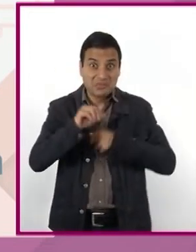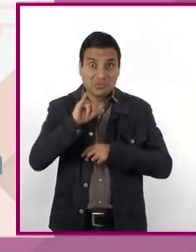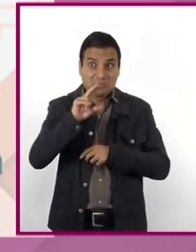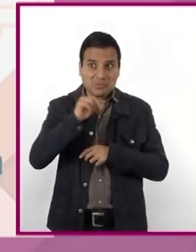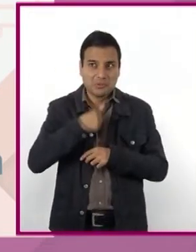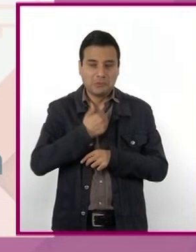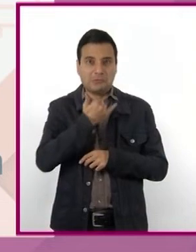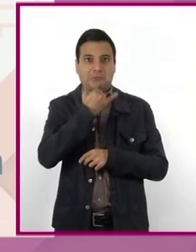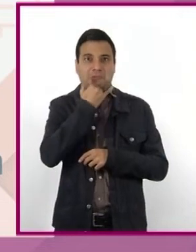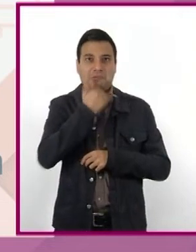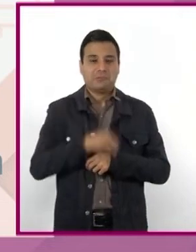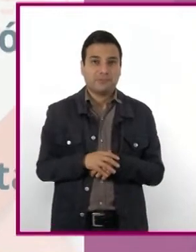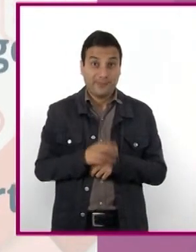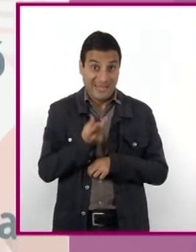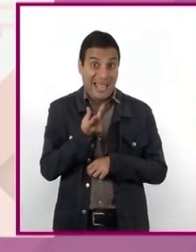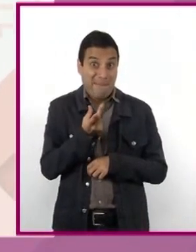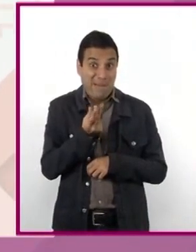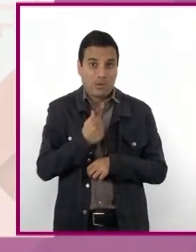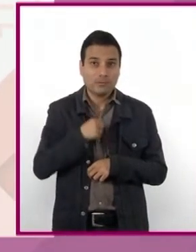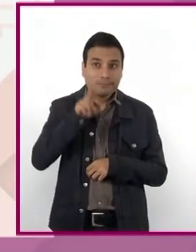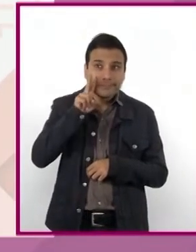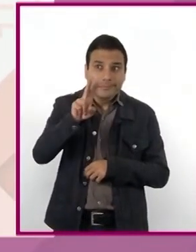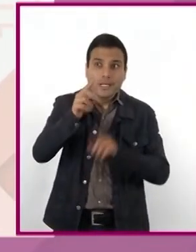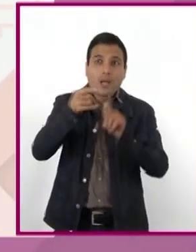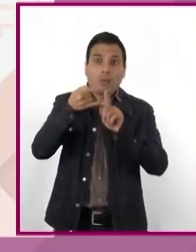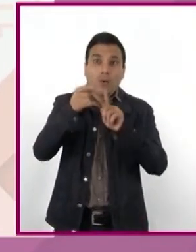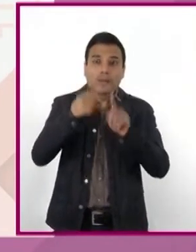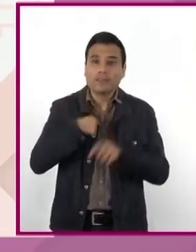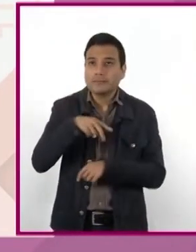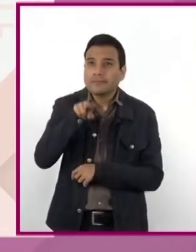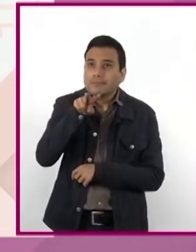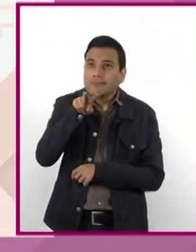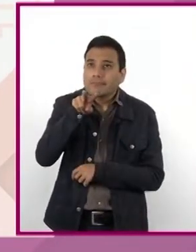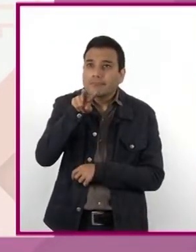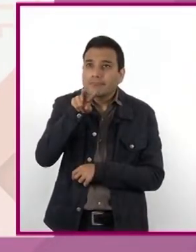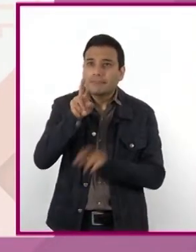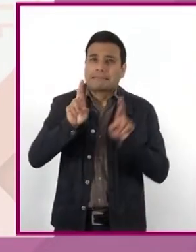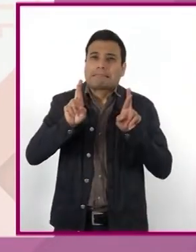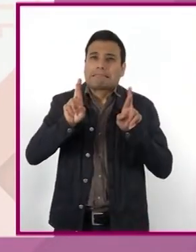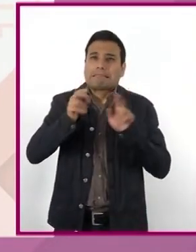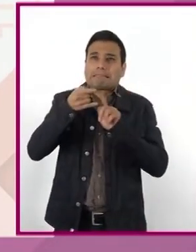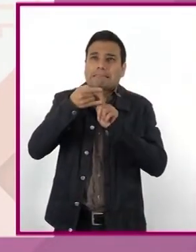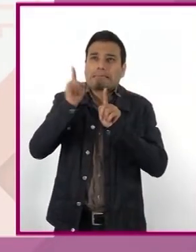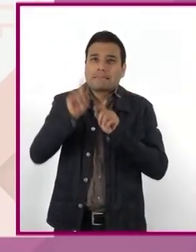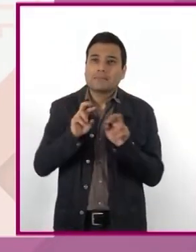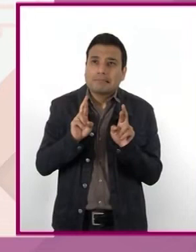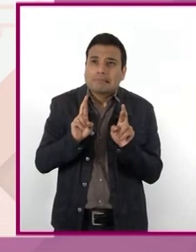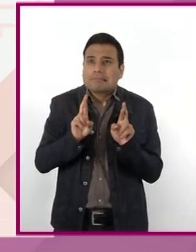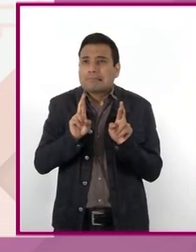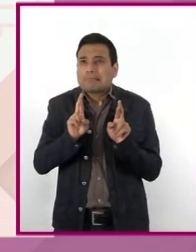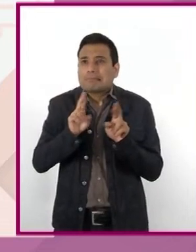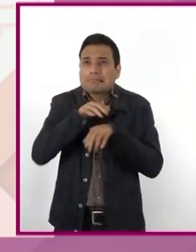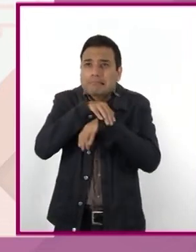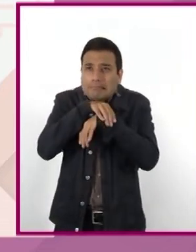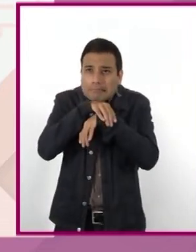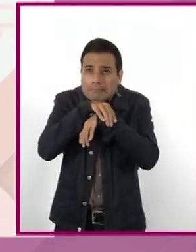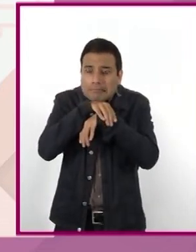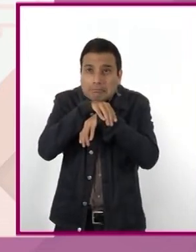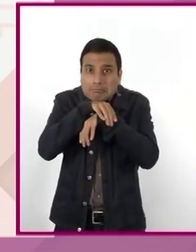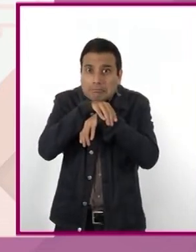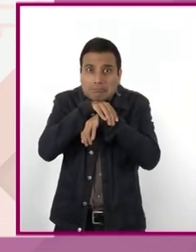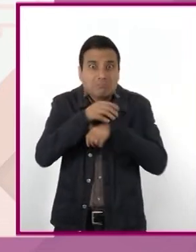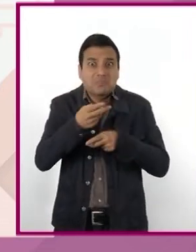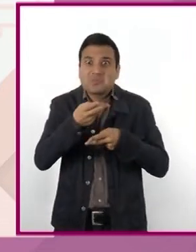El animal observaba la puerta esperando a que abriera pronto, pero las esperanzas se iban poco a